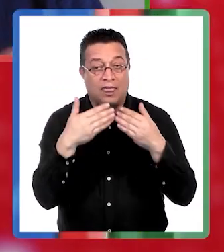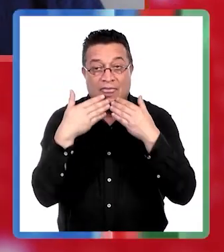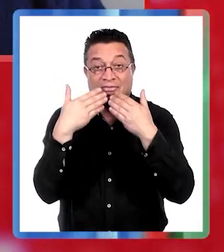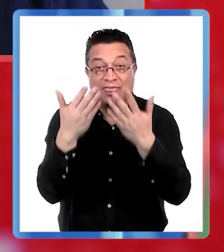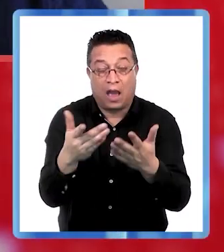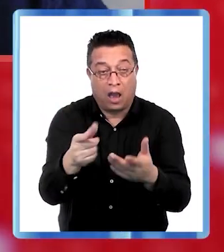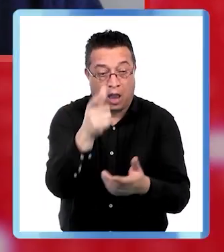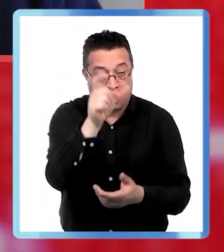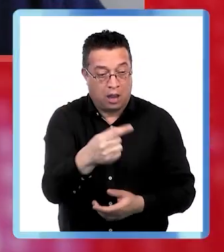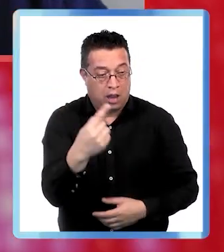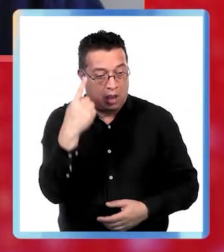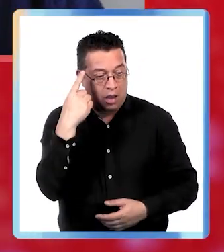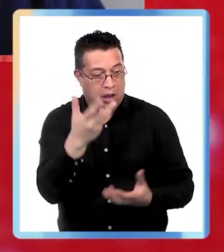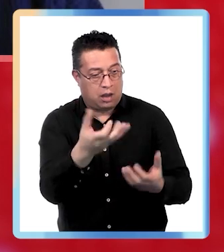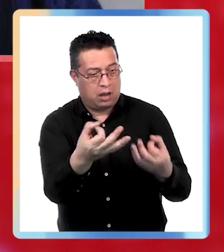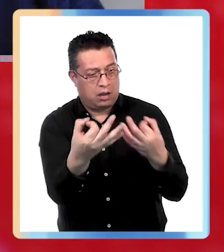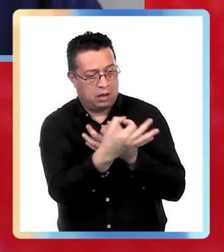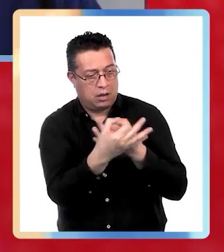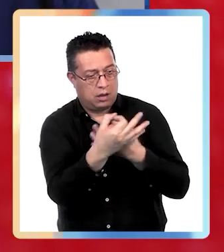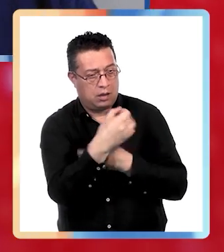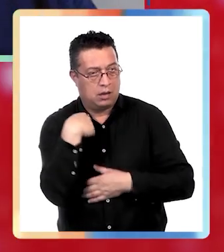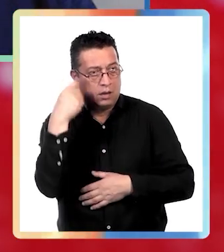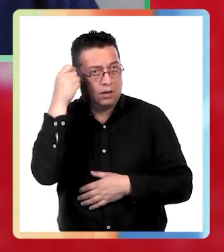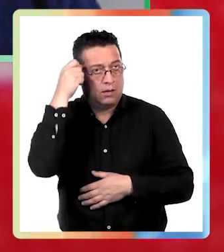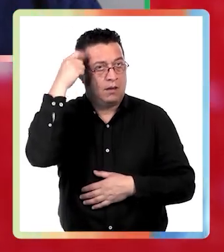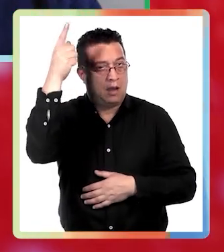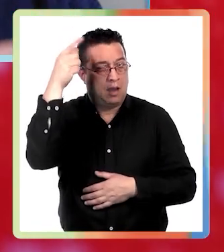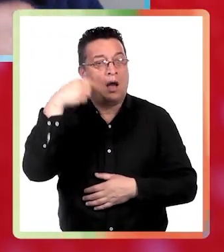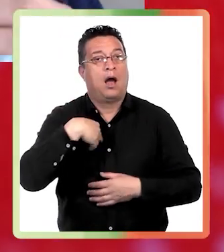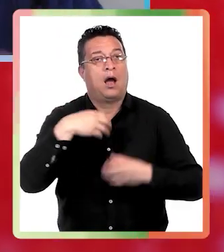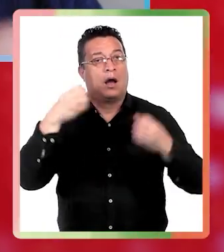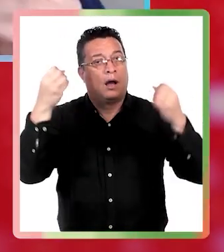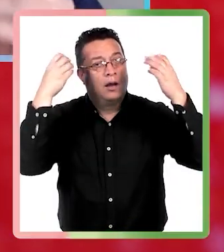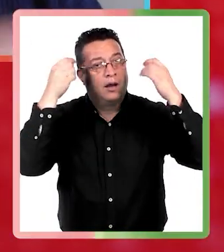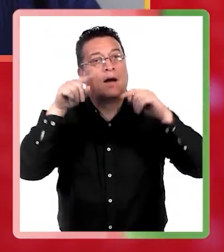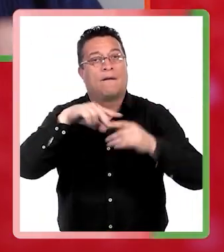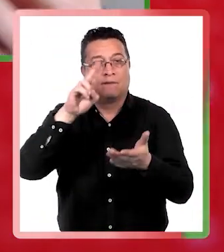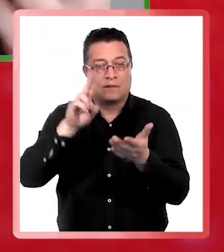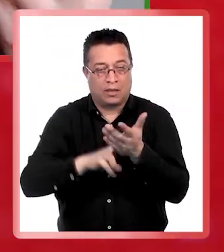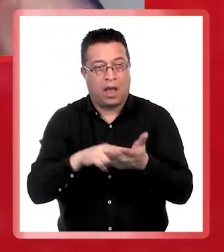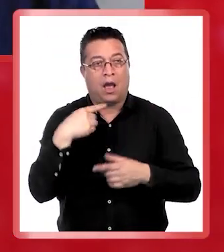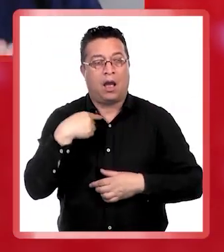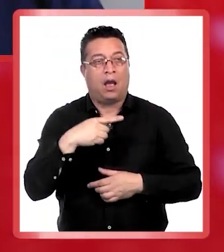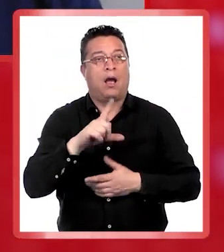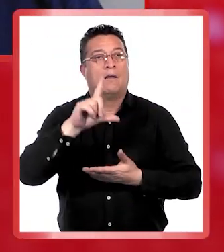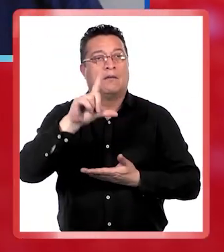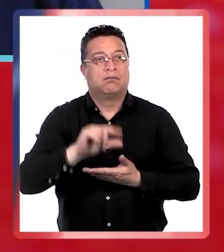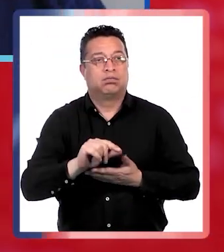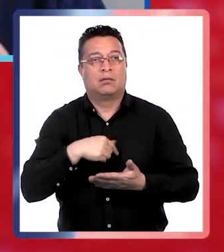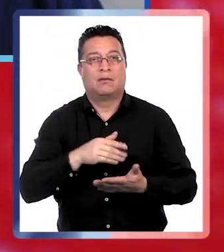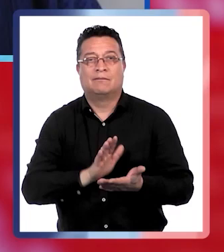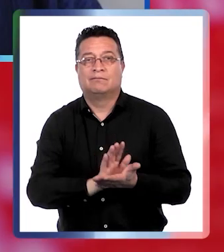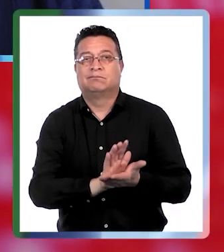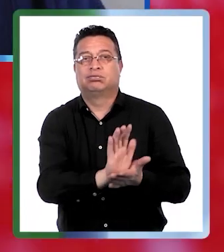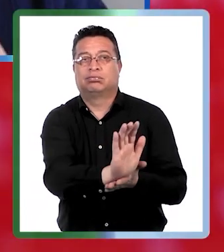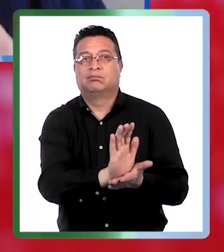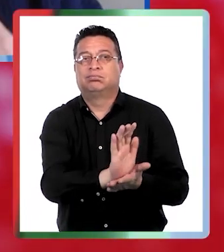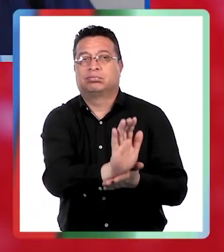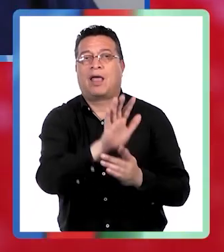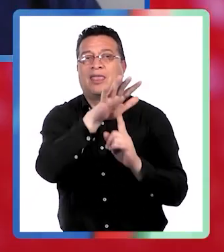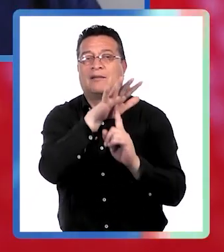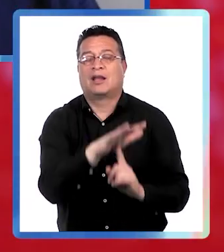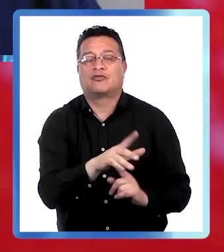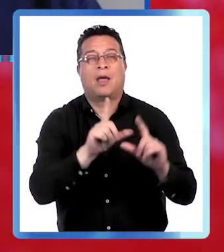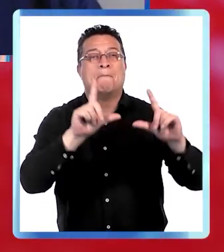cuando tú le entregas esa herramienta a una persona, la educación, la verdad es que hemos visto que bajan inmediatamente las barreras